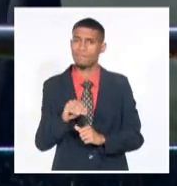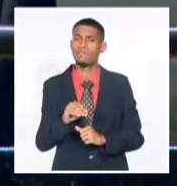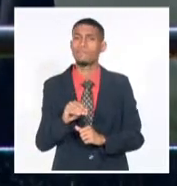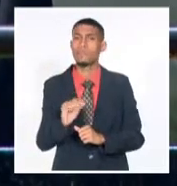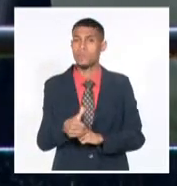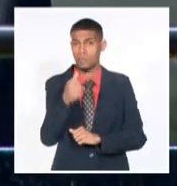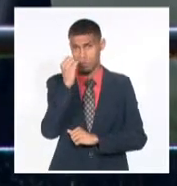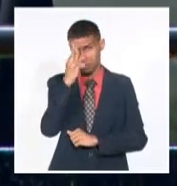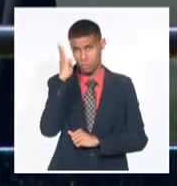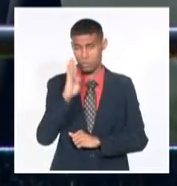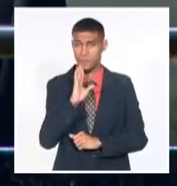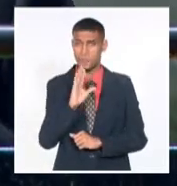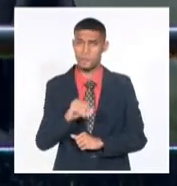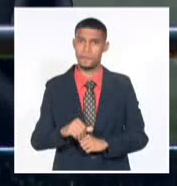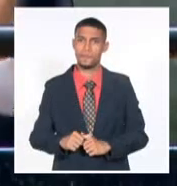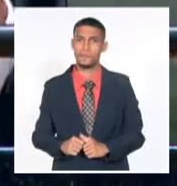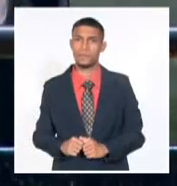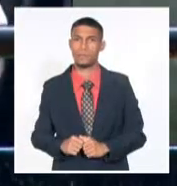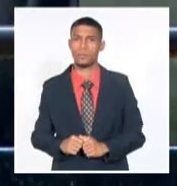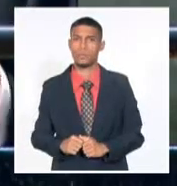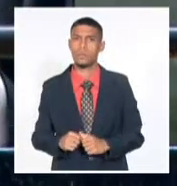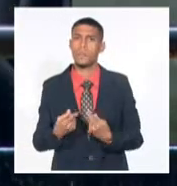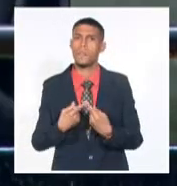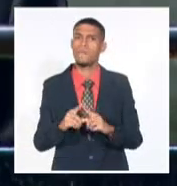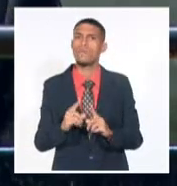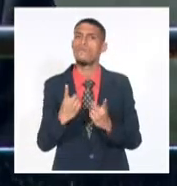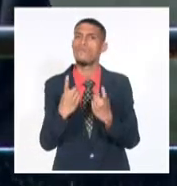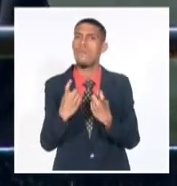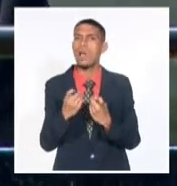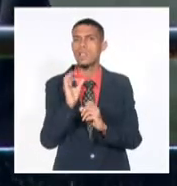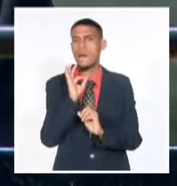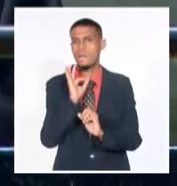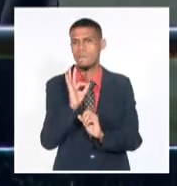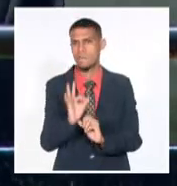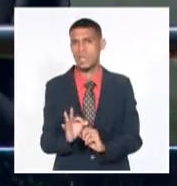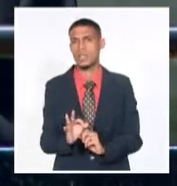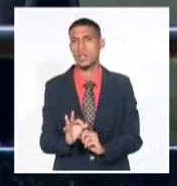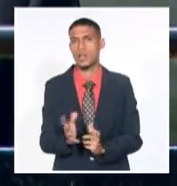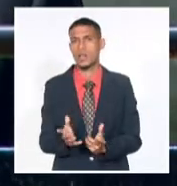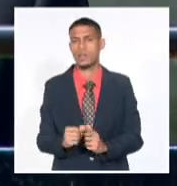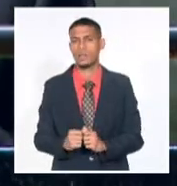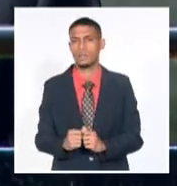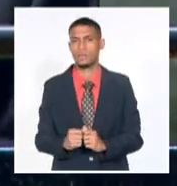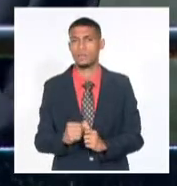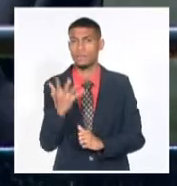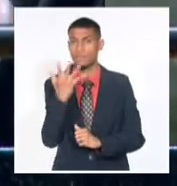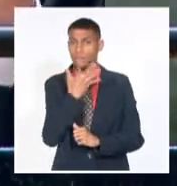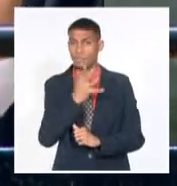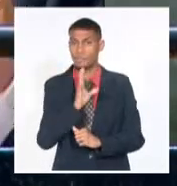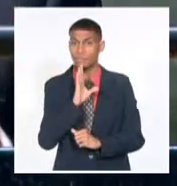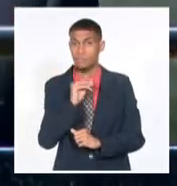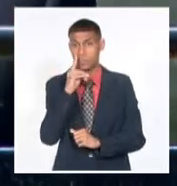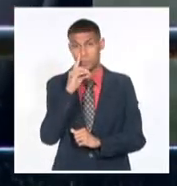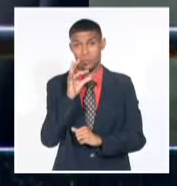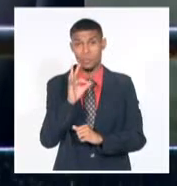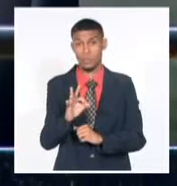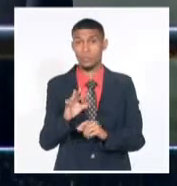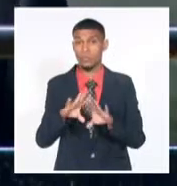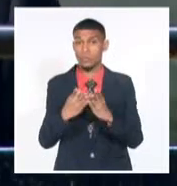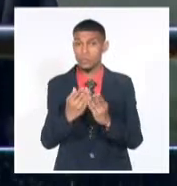Miguel Díaz-Canel, pero faltaría la verdad quien niegue sus gravísimos